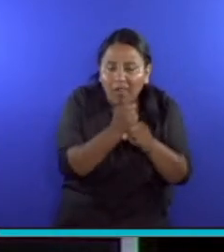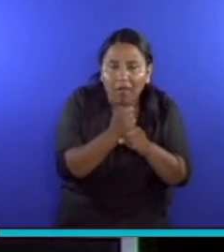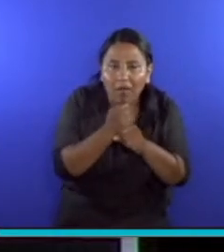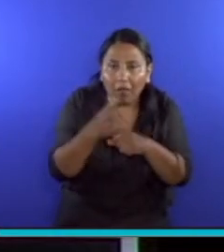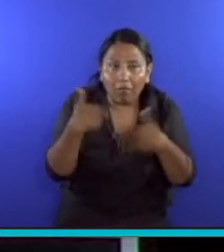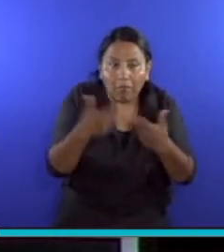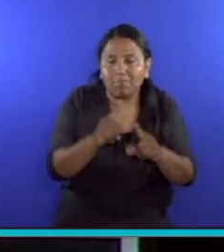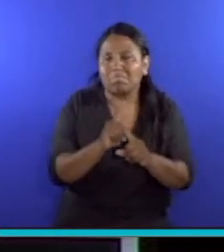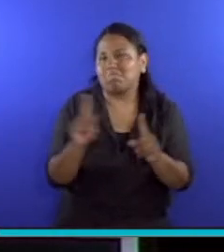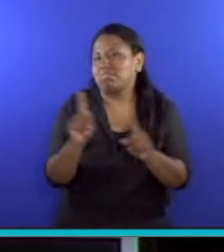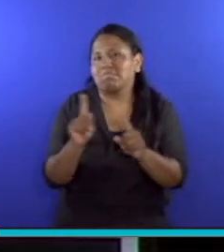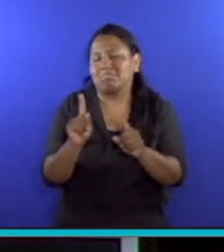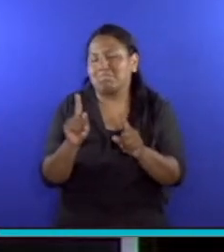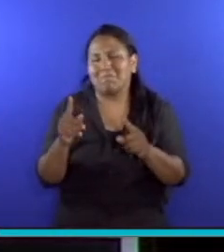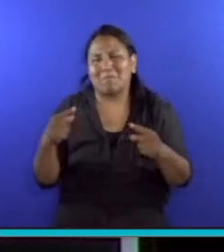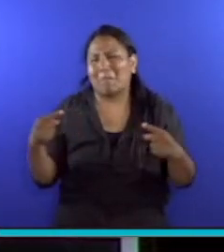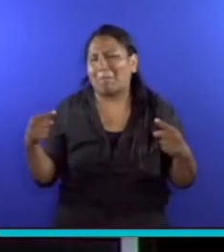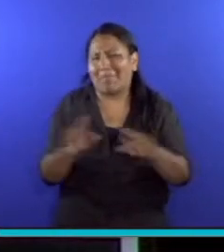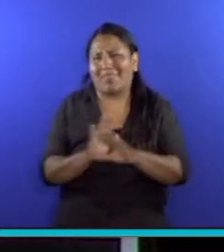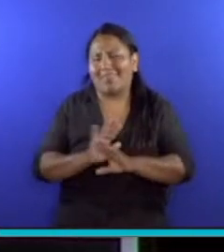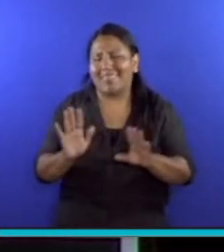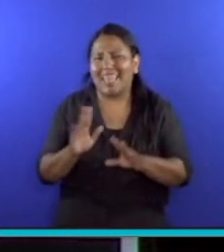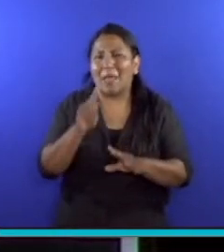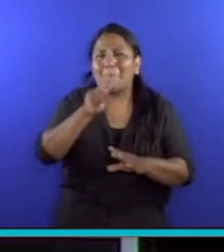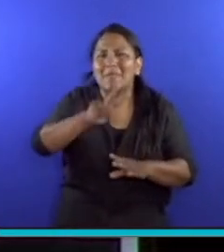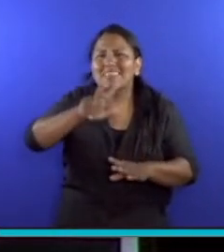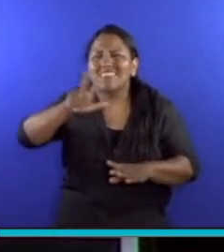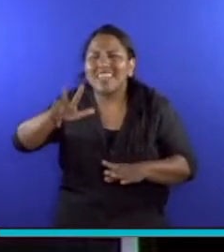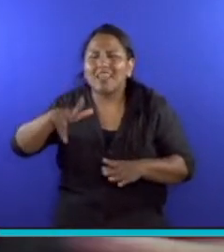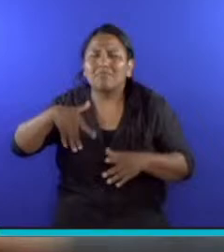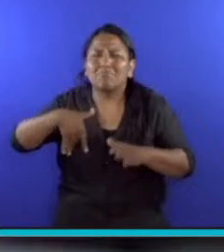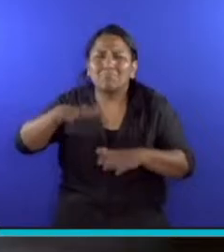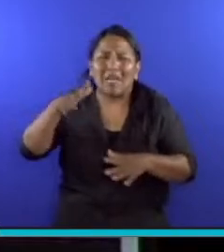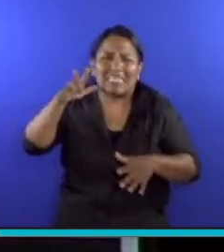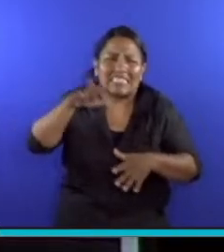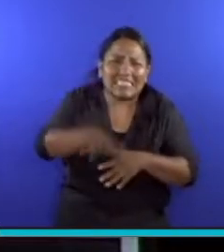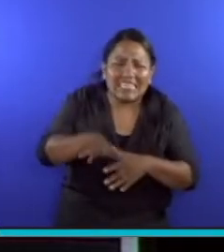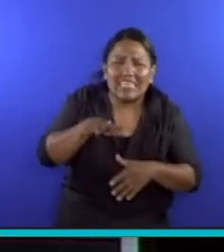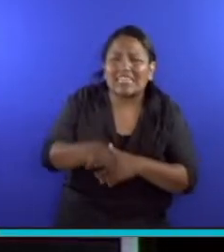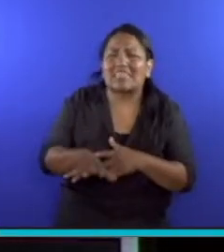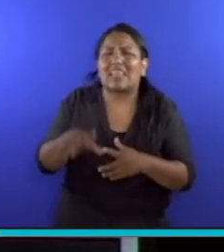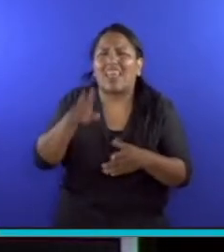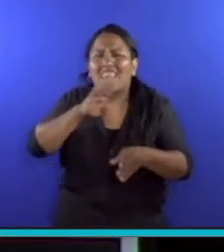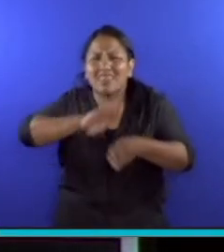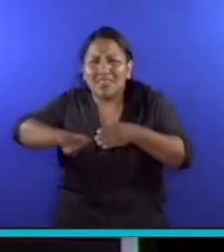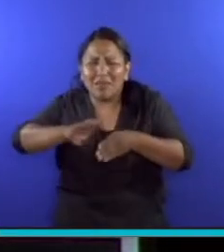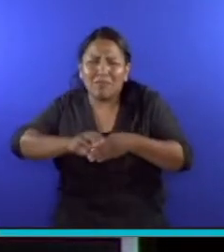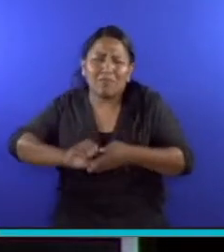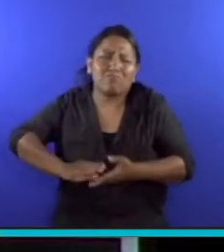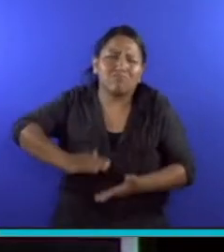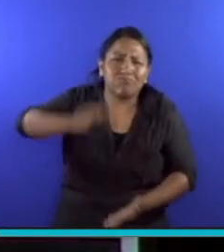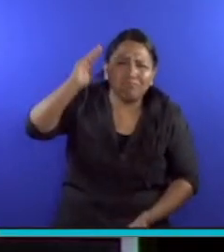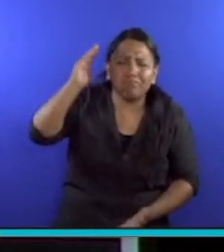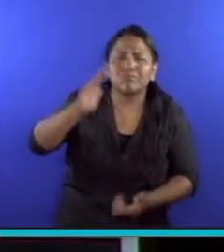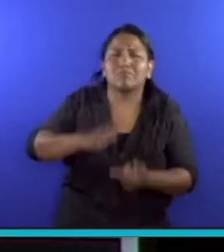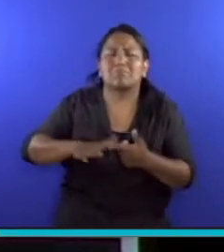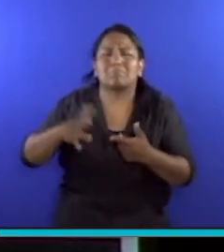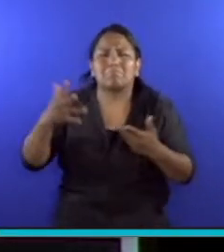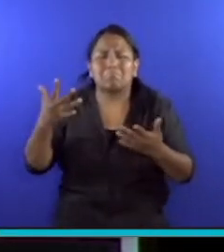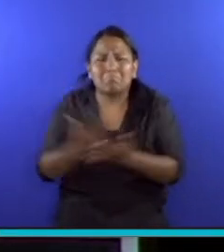Esos 23 pactos nos llevaron a más hambre, más endeudamiento, más miseria y más